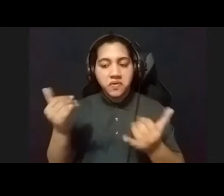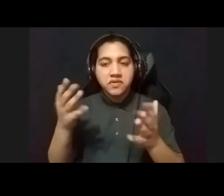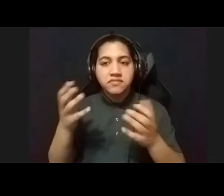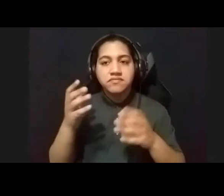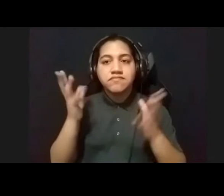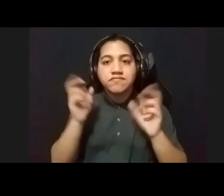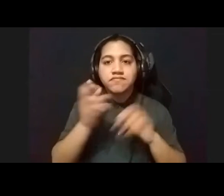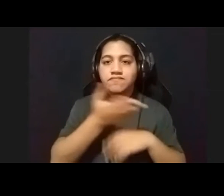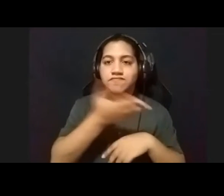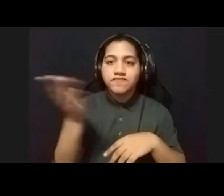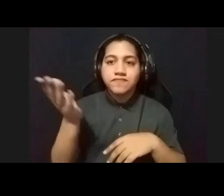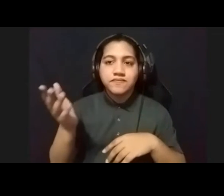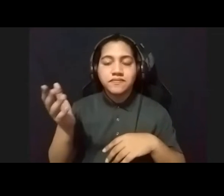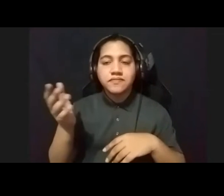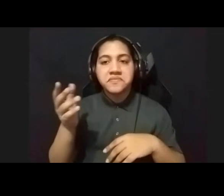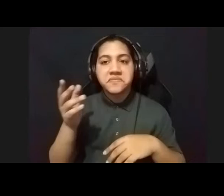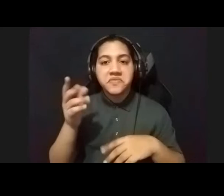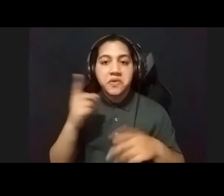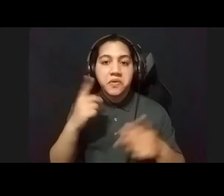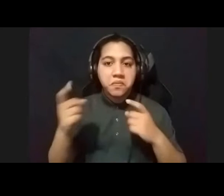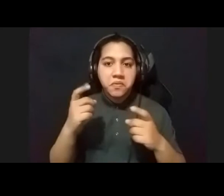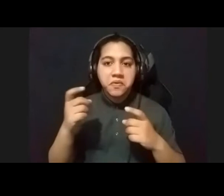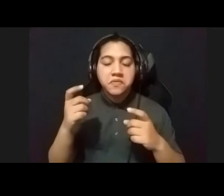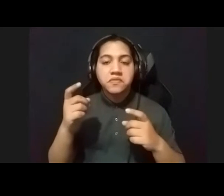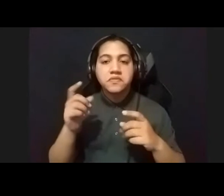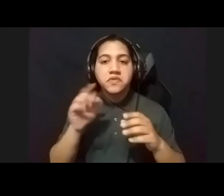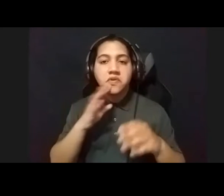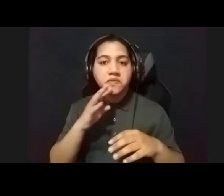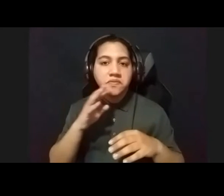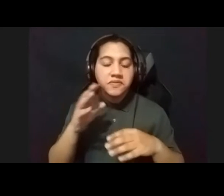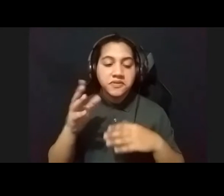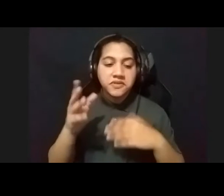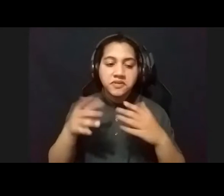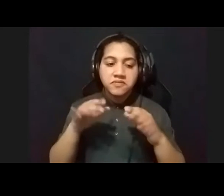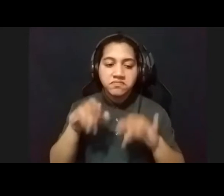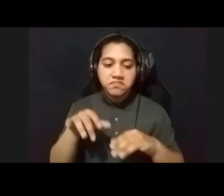ustedes y ver si tienen preguntas, si tienen comentarios